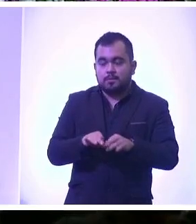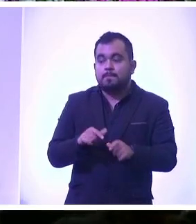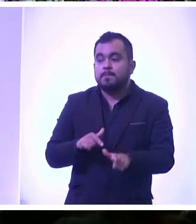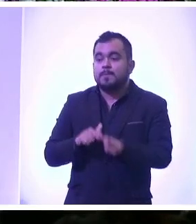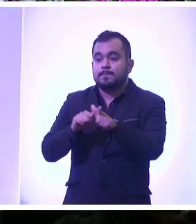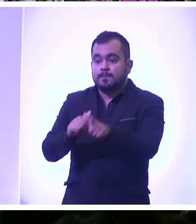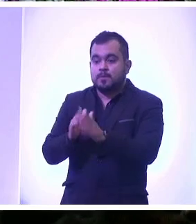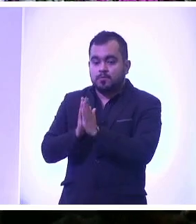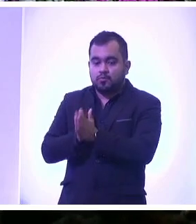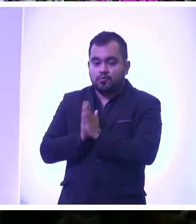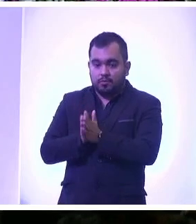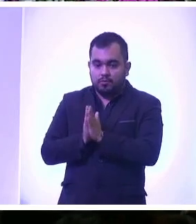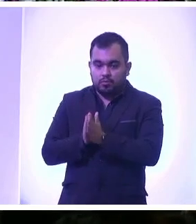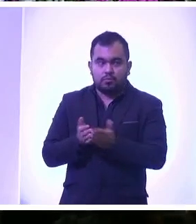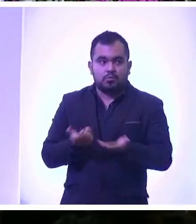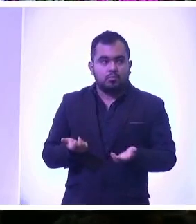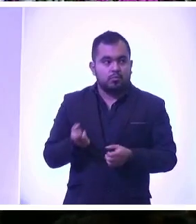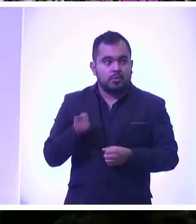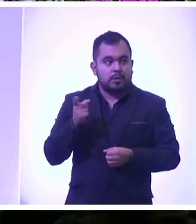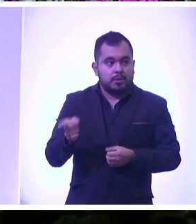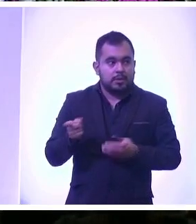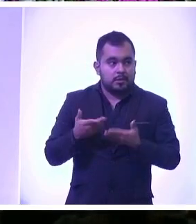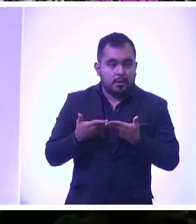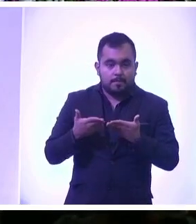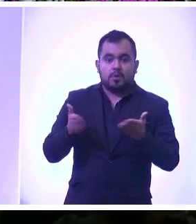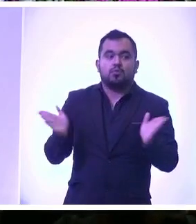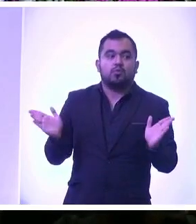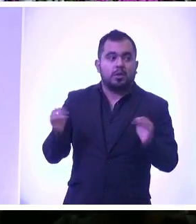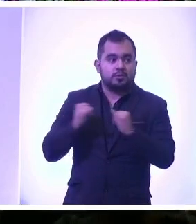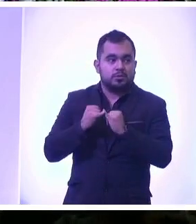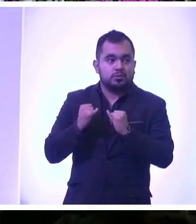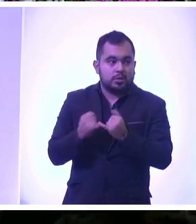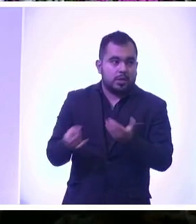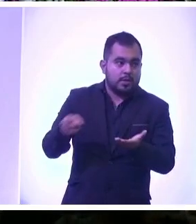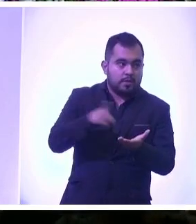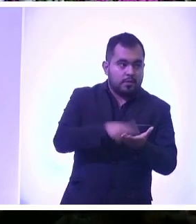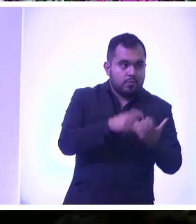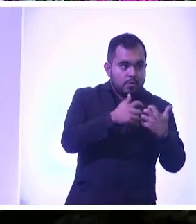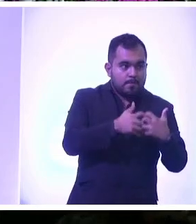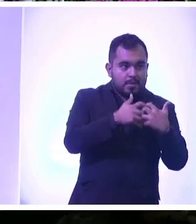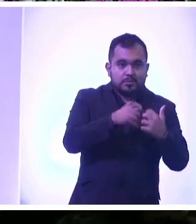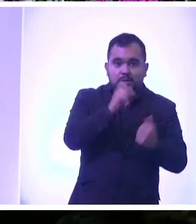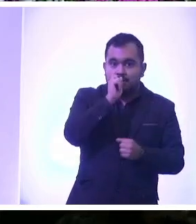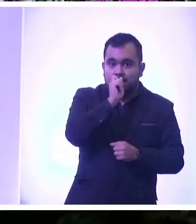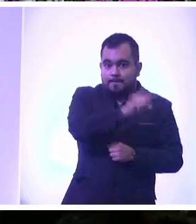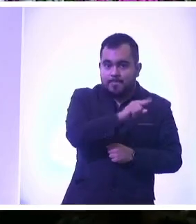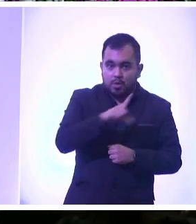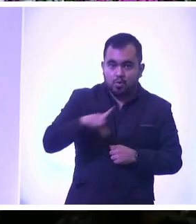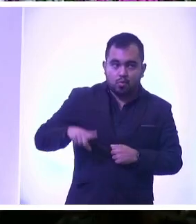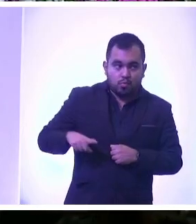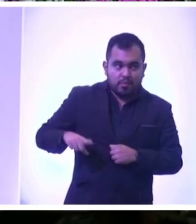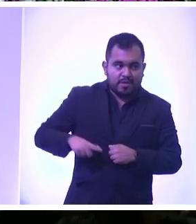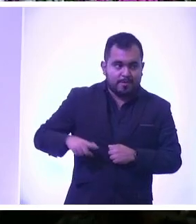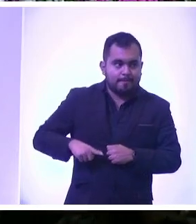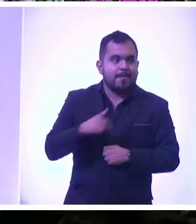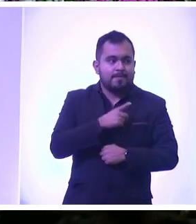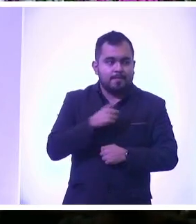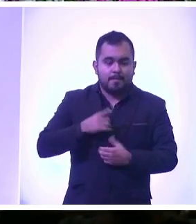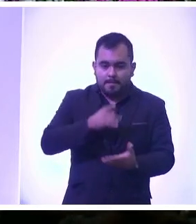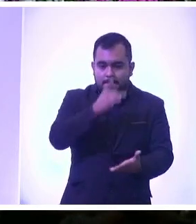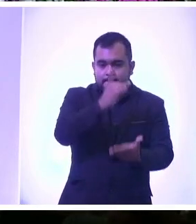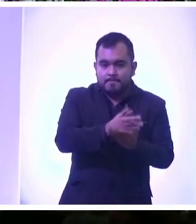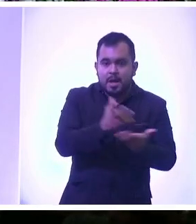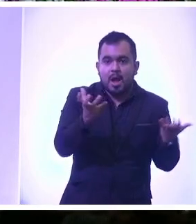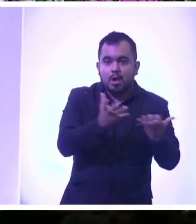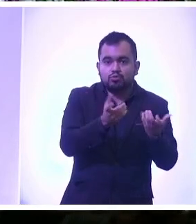favor bueno la apertura institucional tanto al interior de las empresas como el sector gubernamental se puede identificar como acciones de